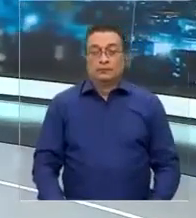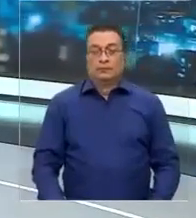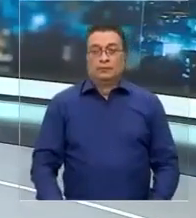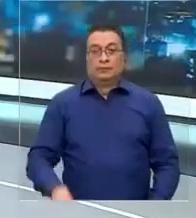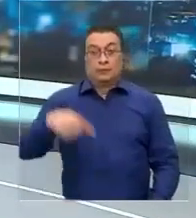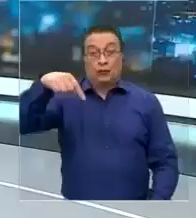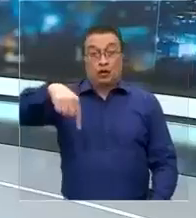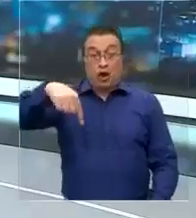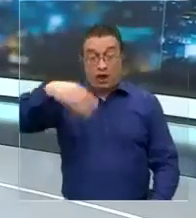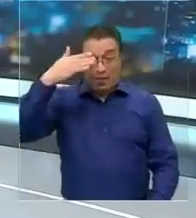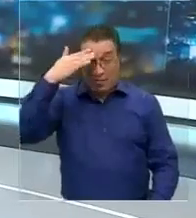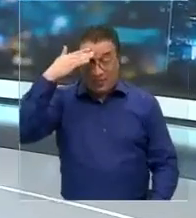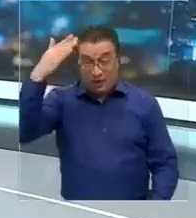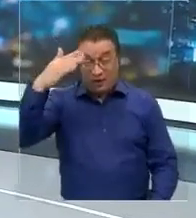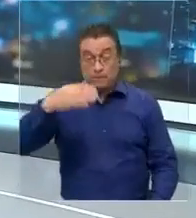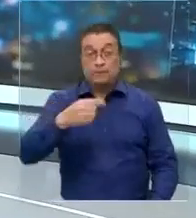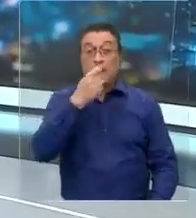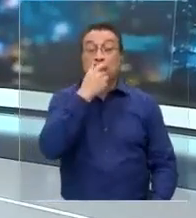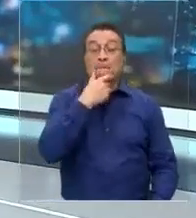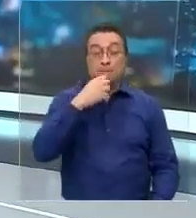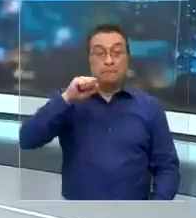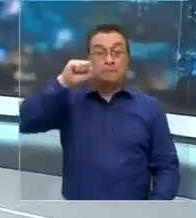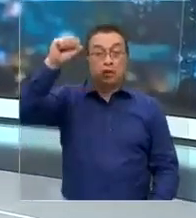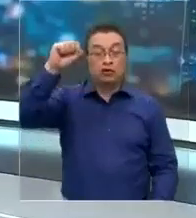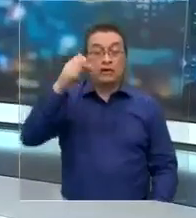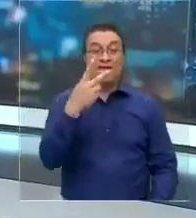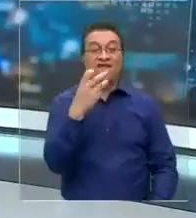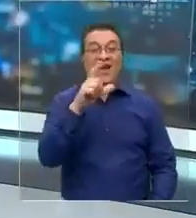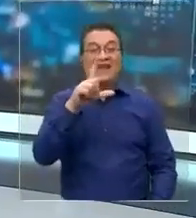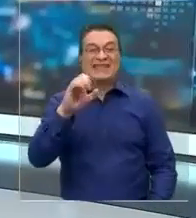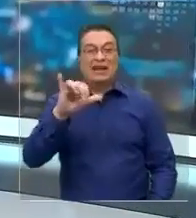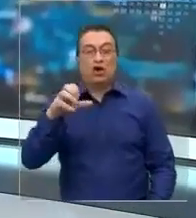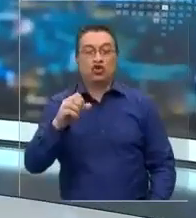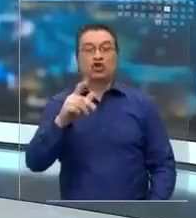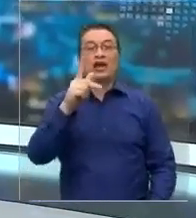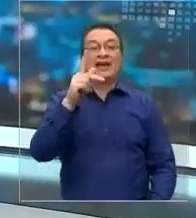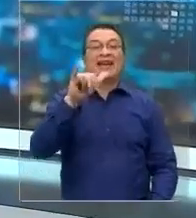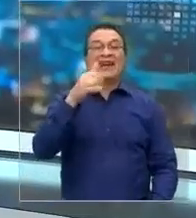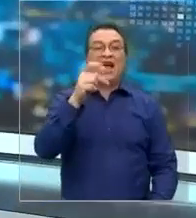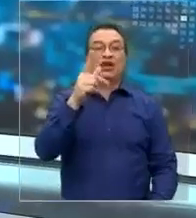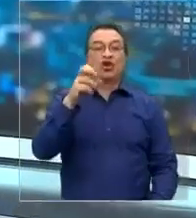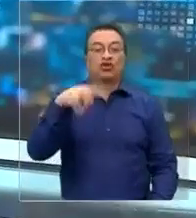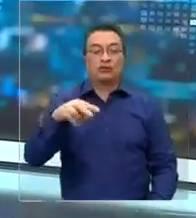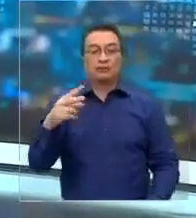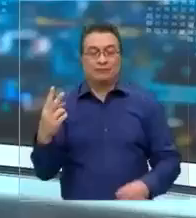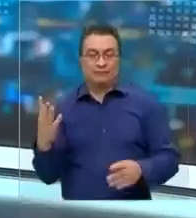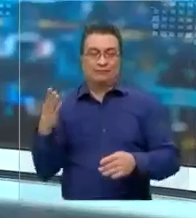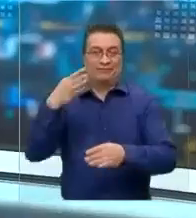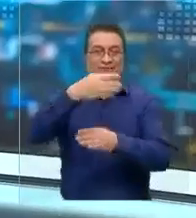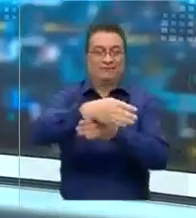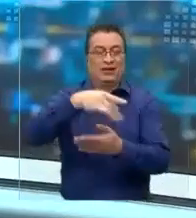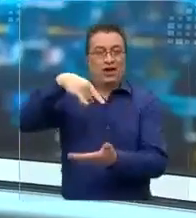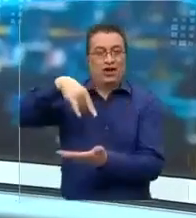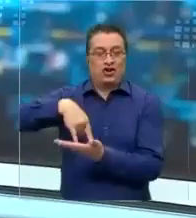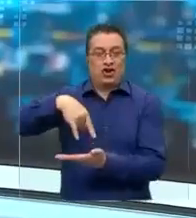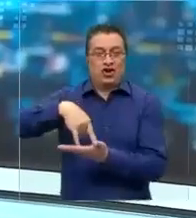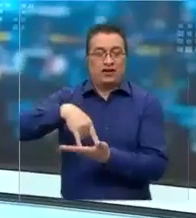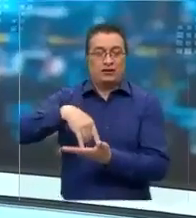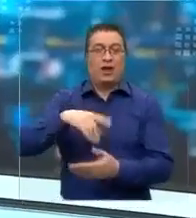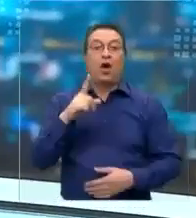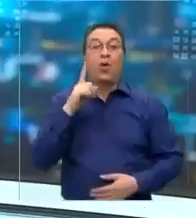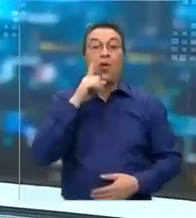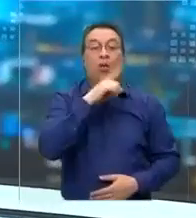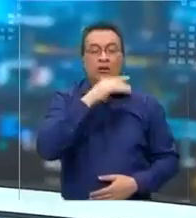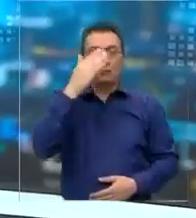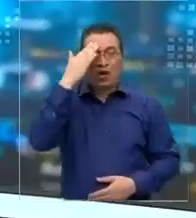En el día de hoy, Gabriel Boric, Camila Vallejo y Giorgio Jackson llegaron hasta el Congreso en lo que va a ser su